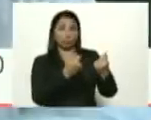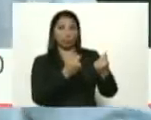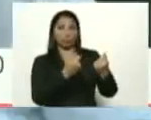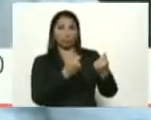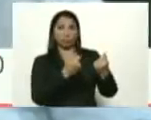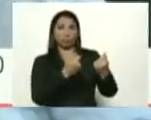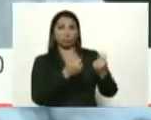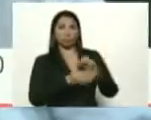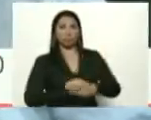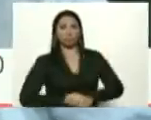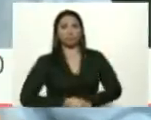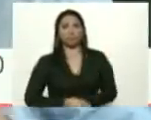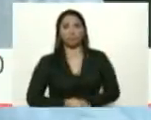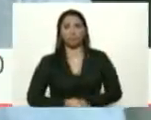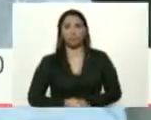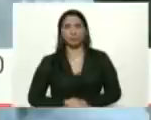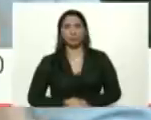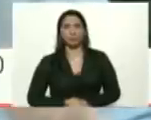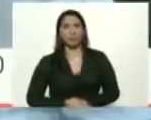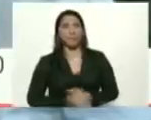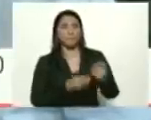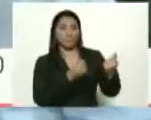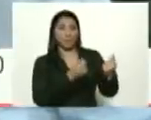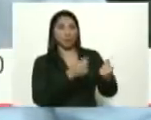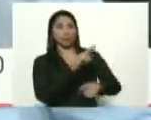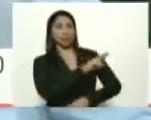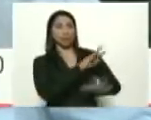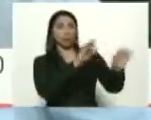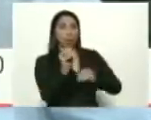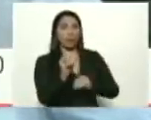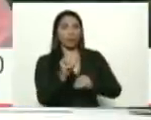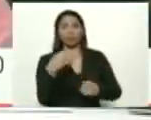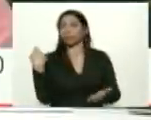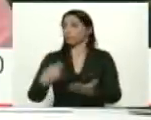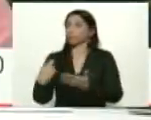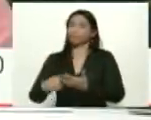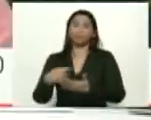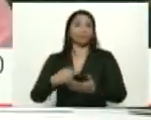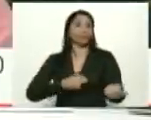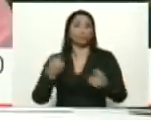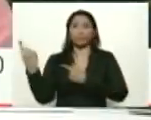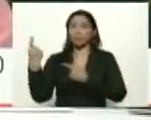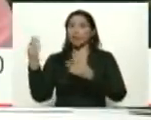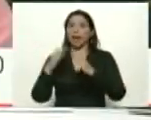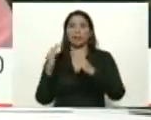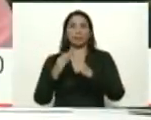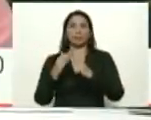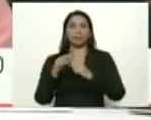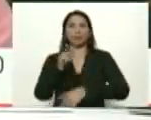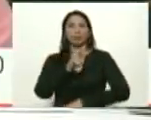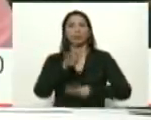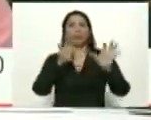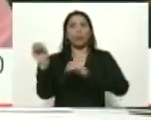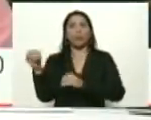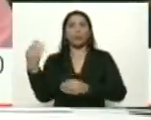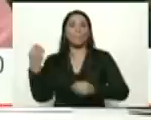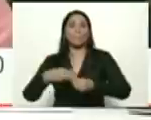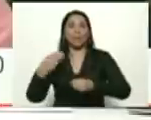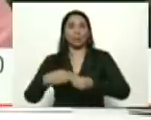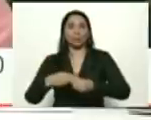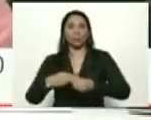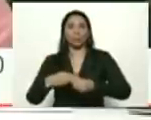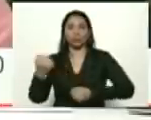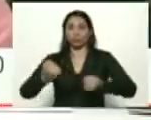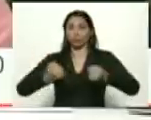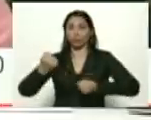CIF. Precio en su casa, 290 petros. Chin, chin, se lo llevo a su casa. 290 petros. El tractor